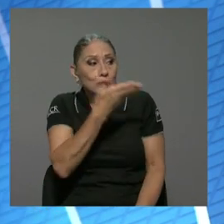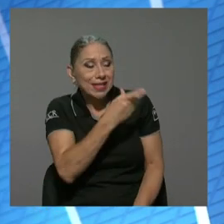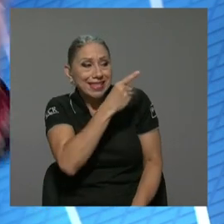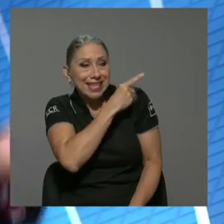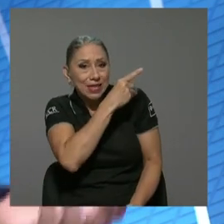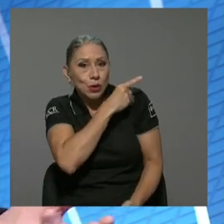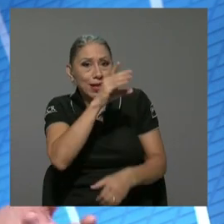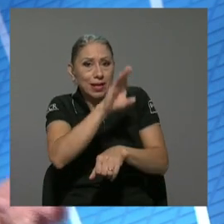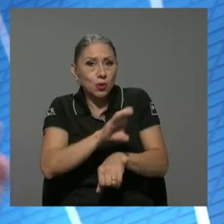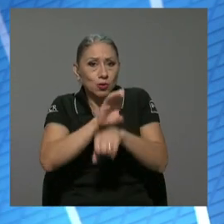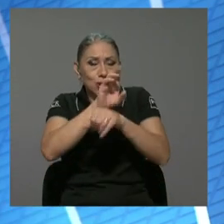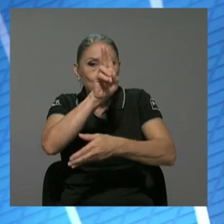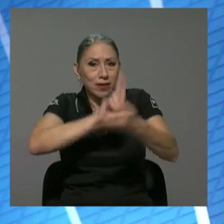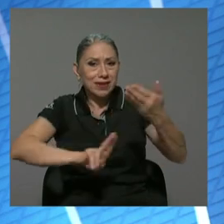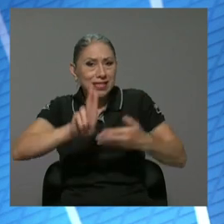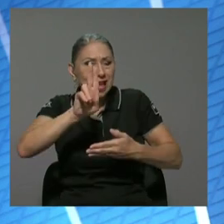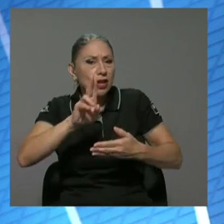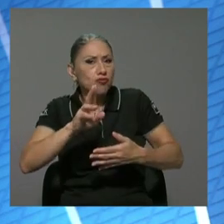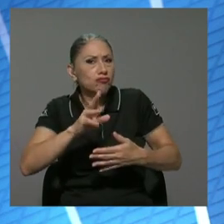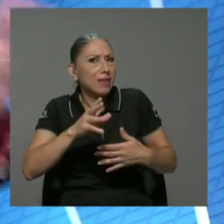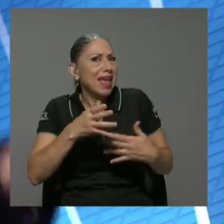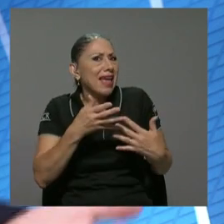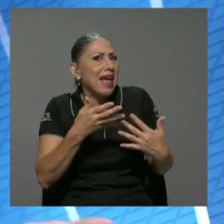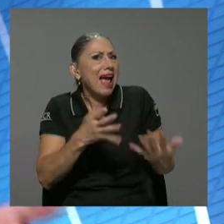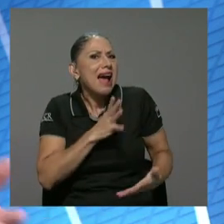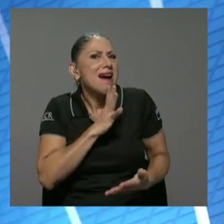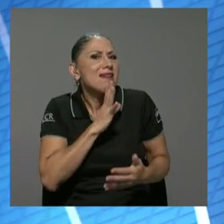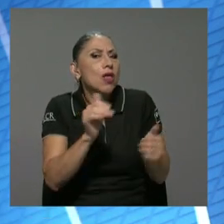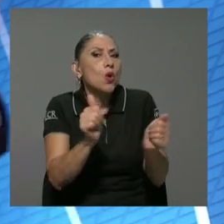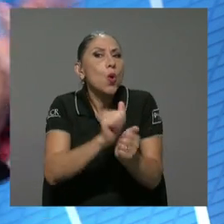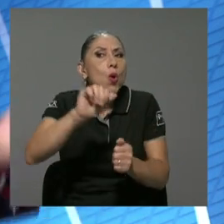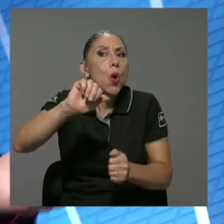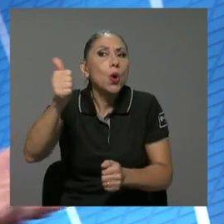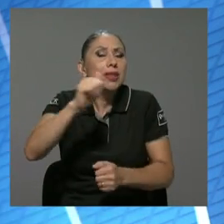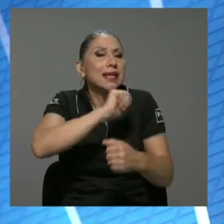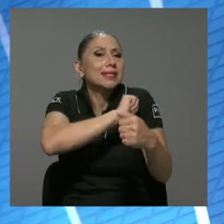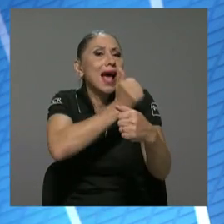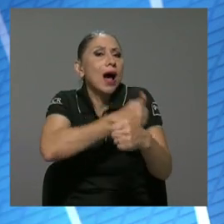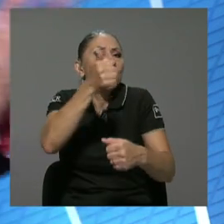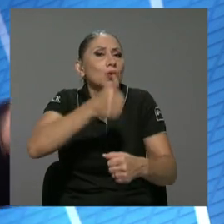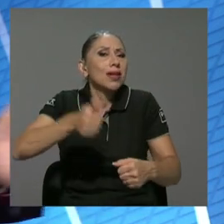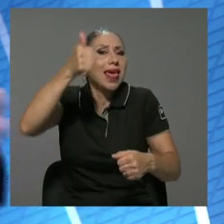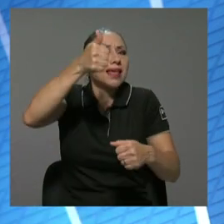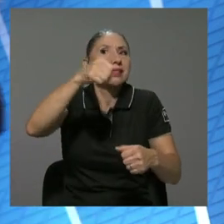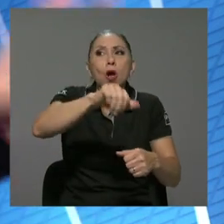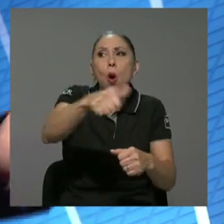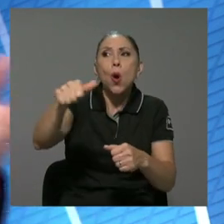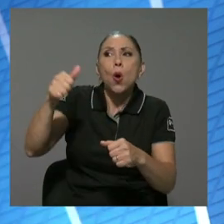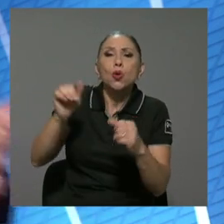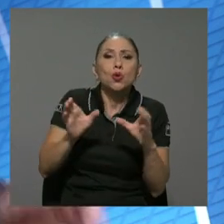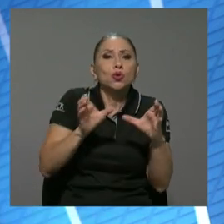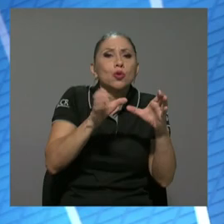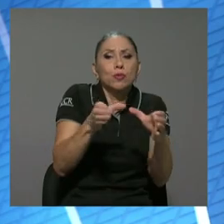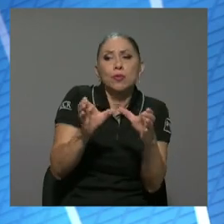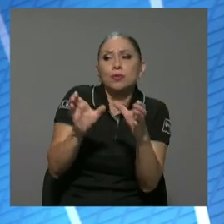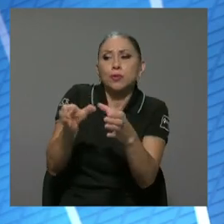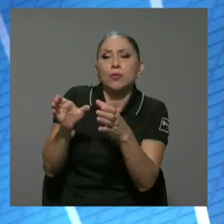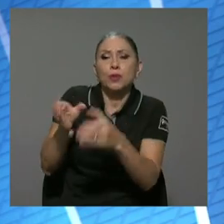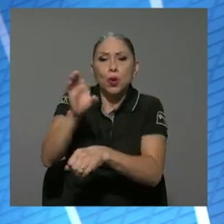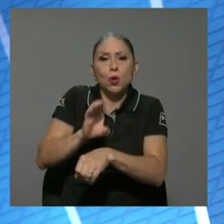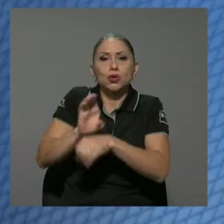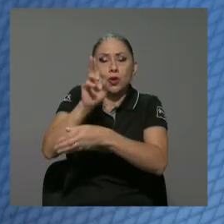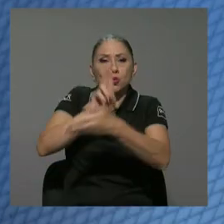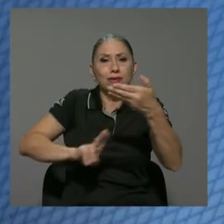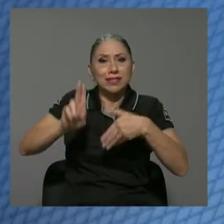¿qué se ha podido hablar con otras autoridades de otros consejos universitarios y también, por supuesto, que